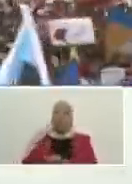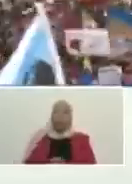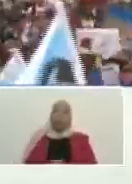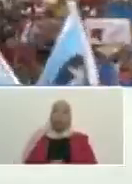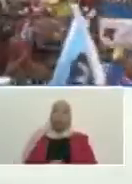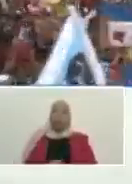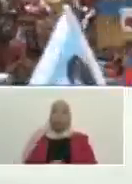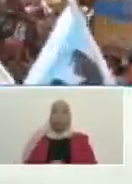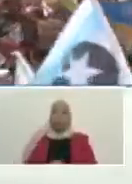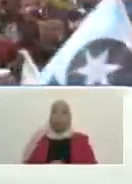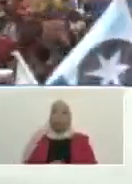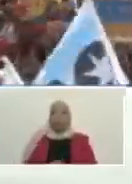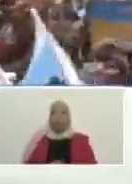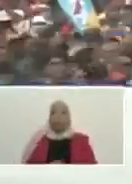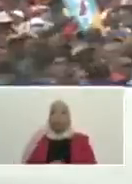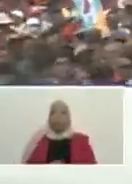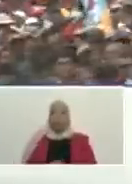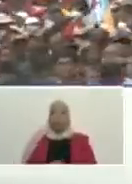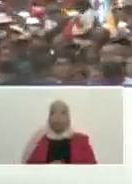Y les puedo decir